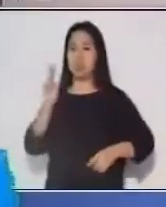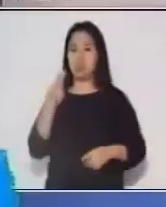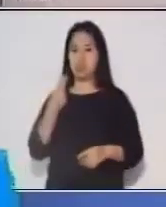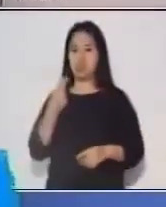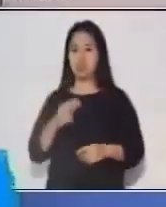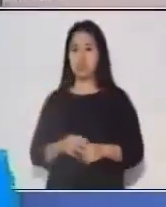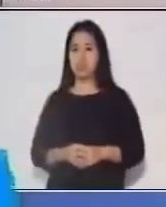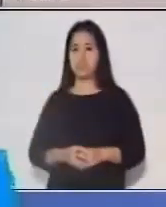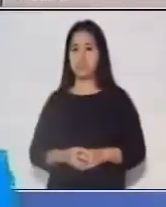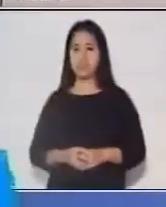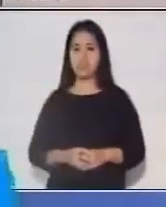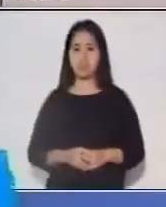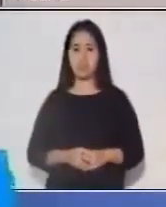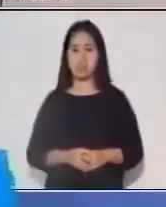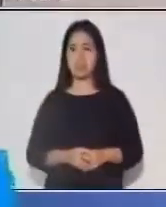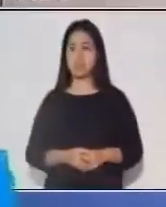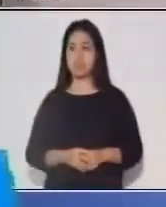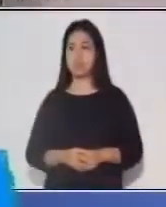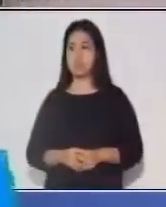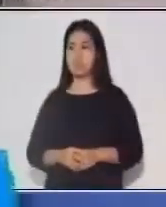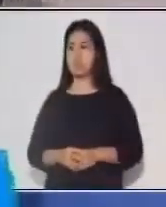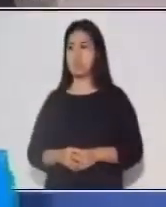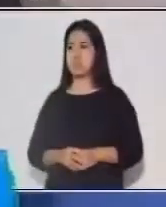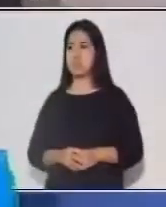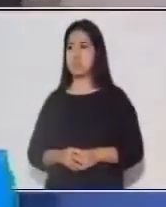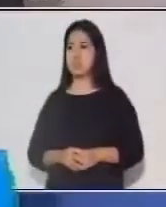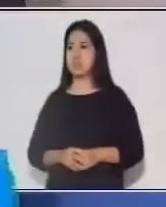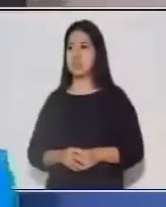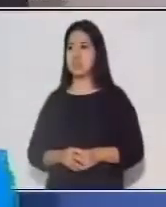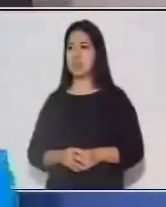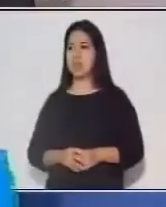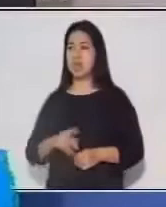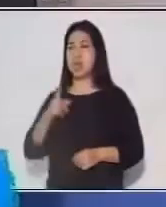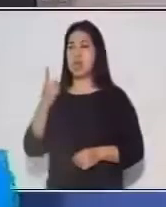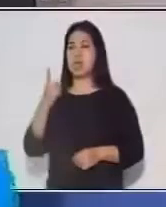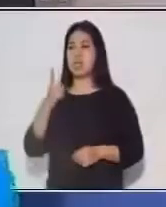2. Y eso nos va a dar como respuesta